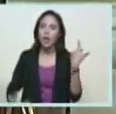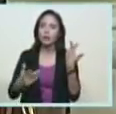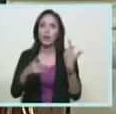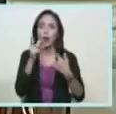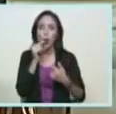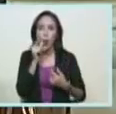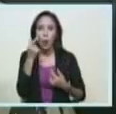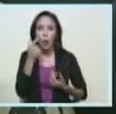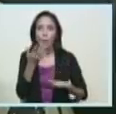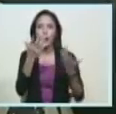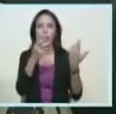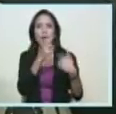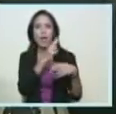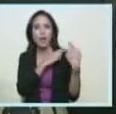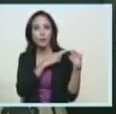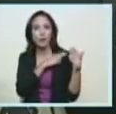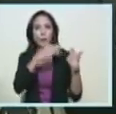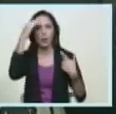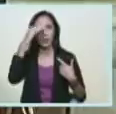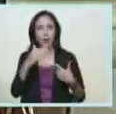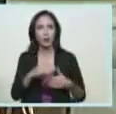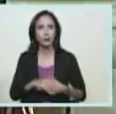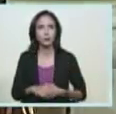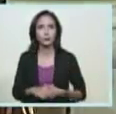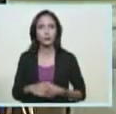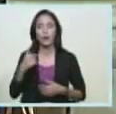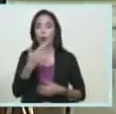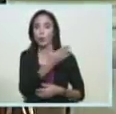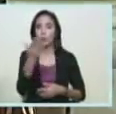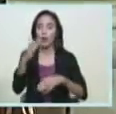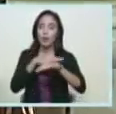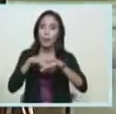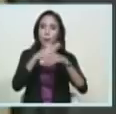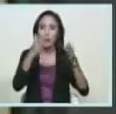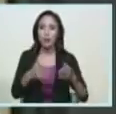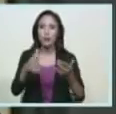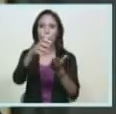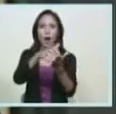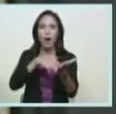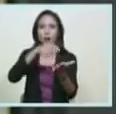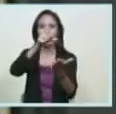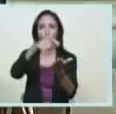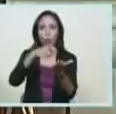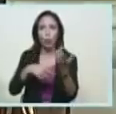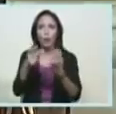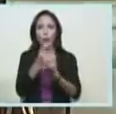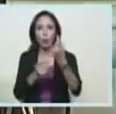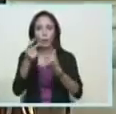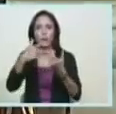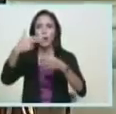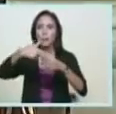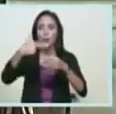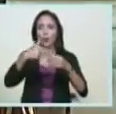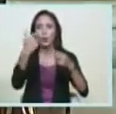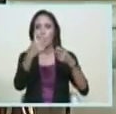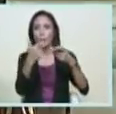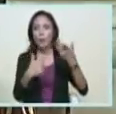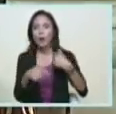general en jefe vladimir padrino compañeros ministro de agricultura finanzas petróleo